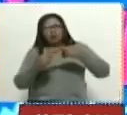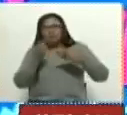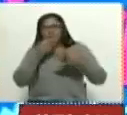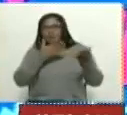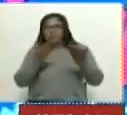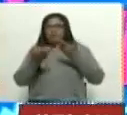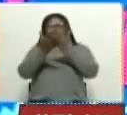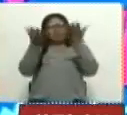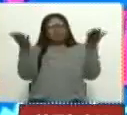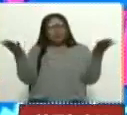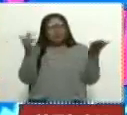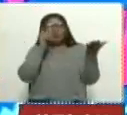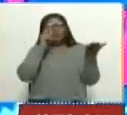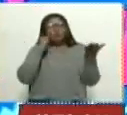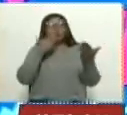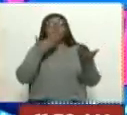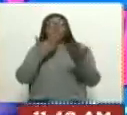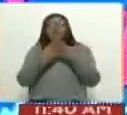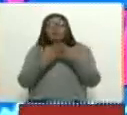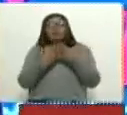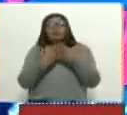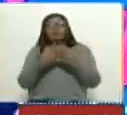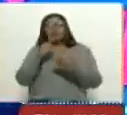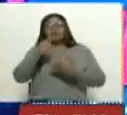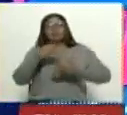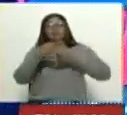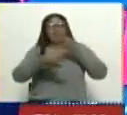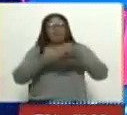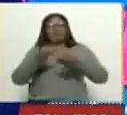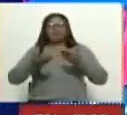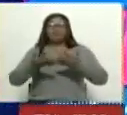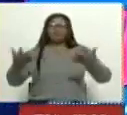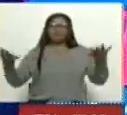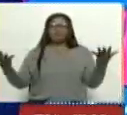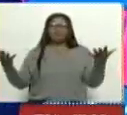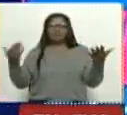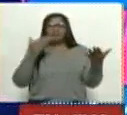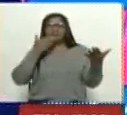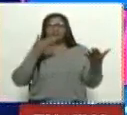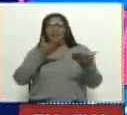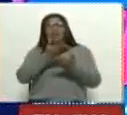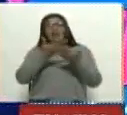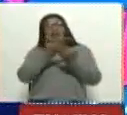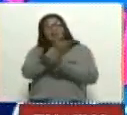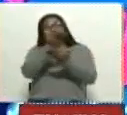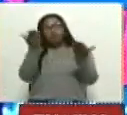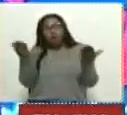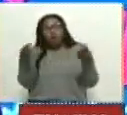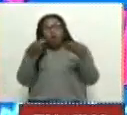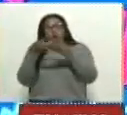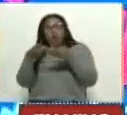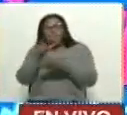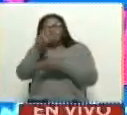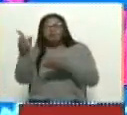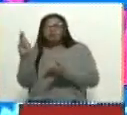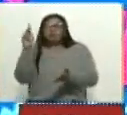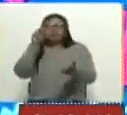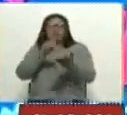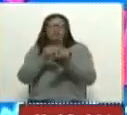cordial bienvenida les agradece y los recibe con sus brazos abiertos a todos los delegados y delegadas internacionales